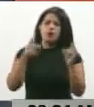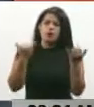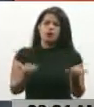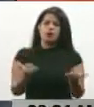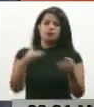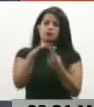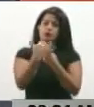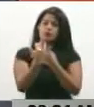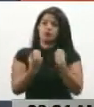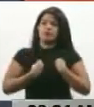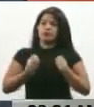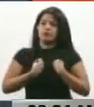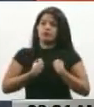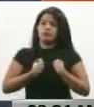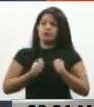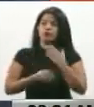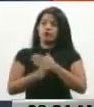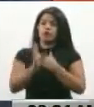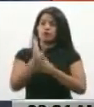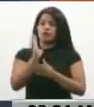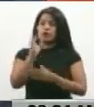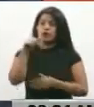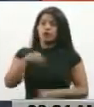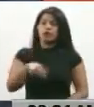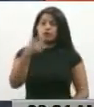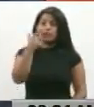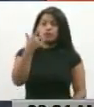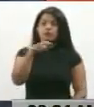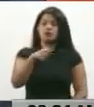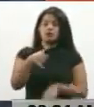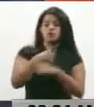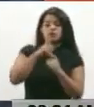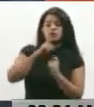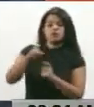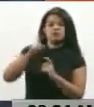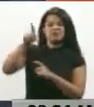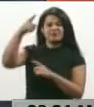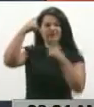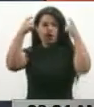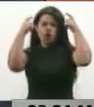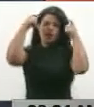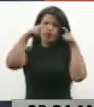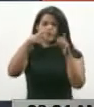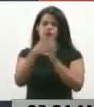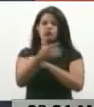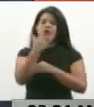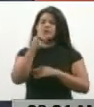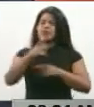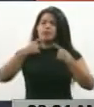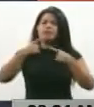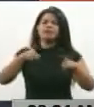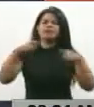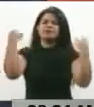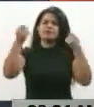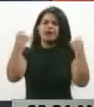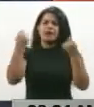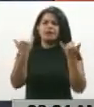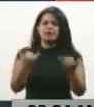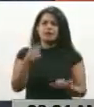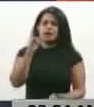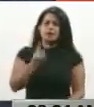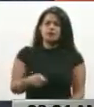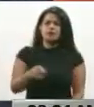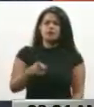viviendo, lo que pasó en Orlando en contra de la homofobia, creo que también es un mensaje importante el que nosotros queremos transmitir, además de